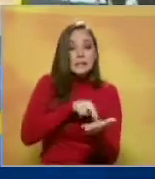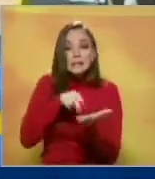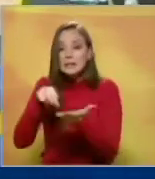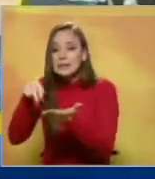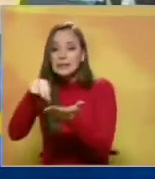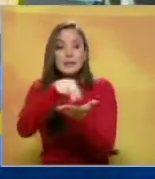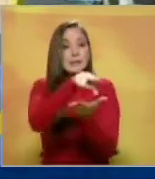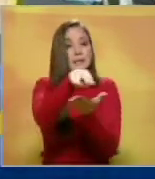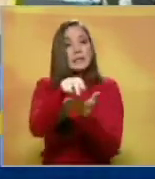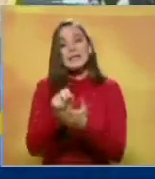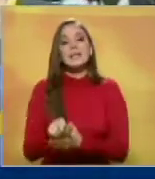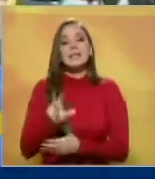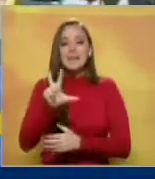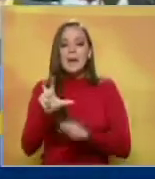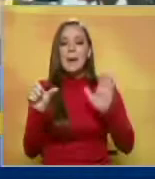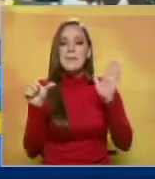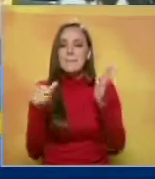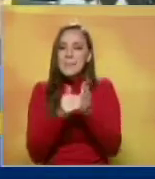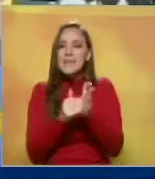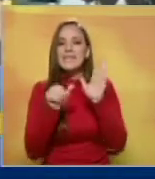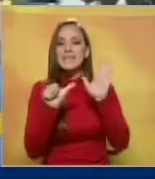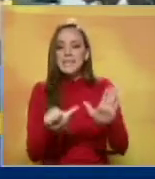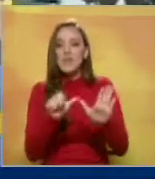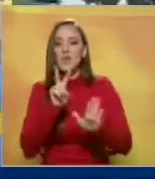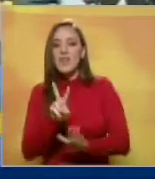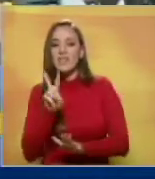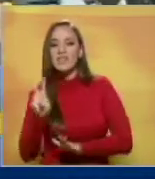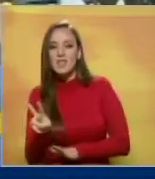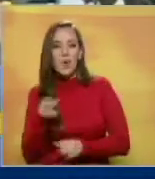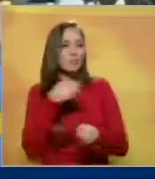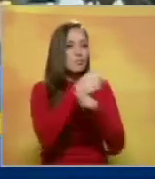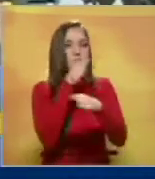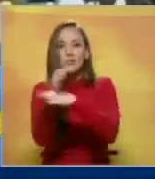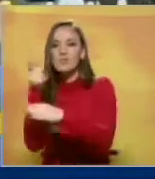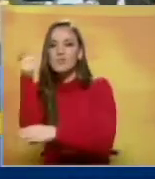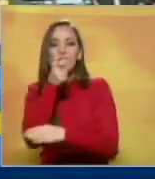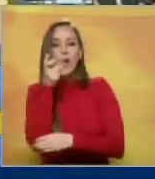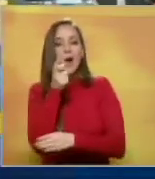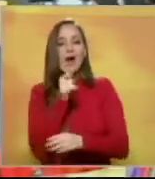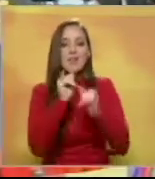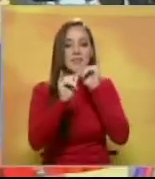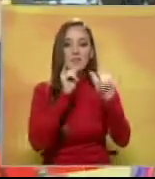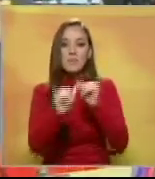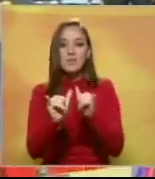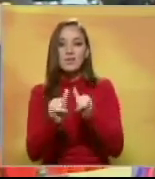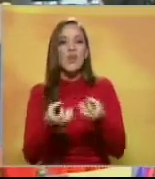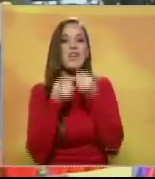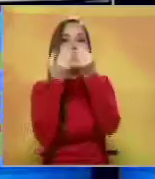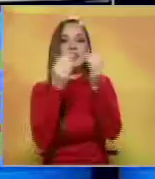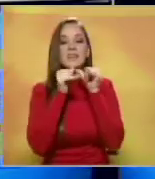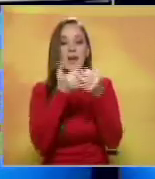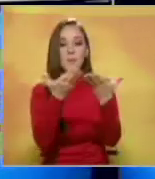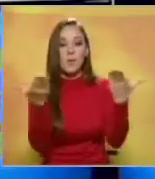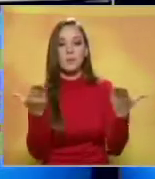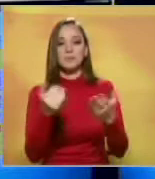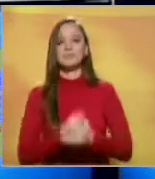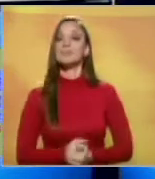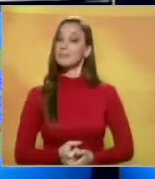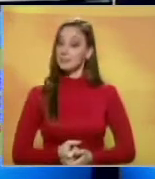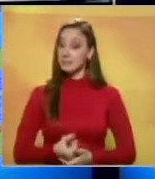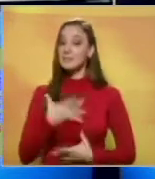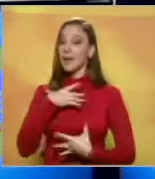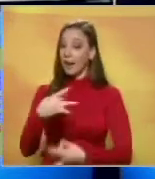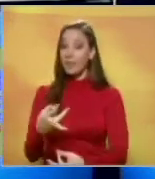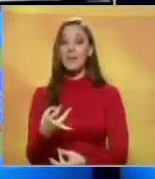mil 632 años para activar buscar la información y llevársela al pueblo qué interesante